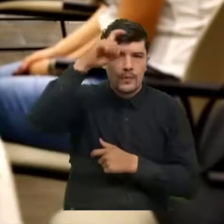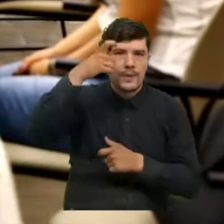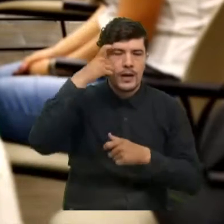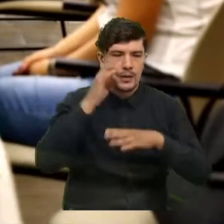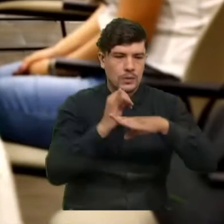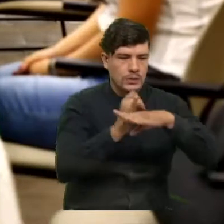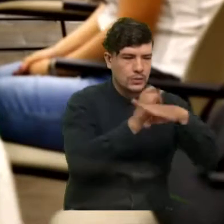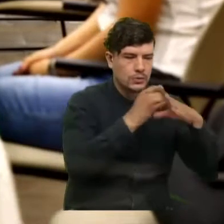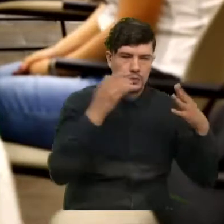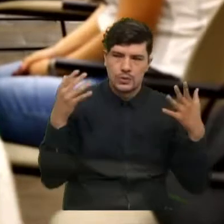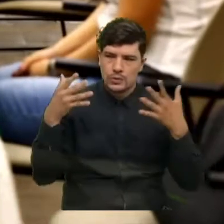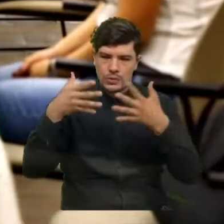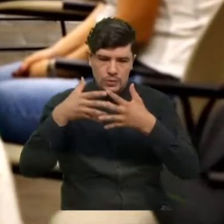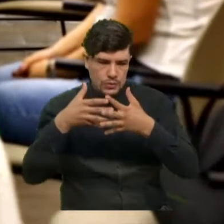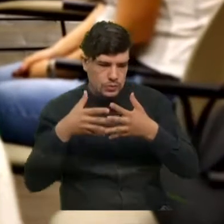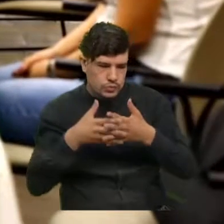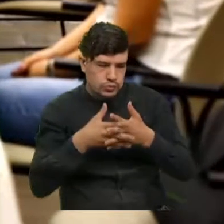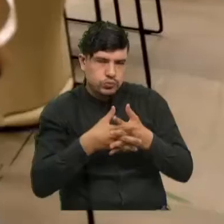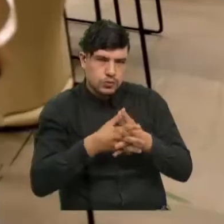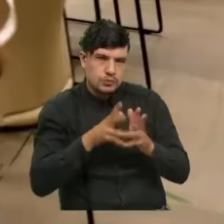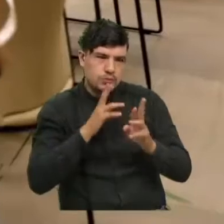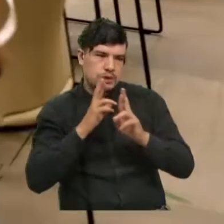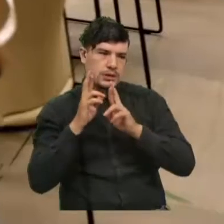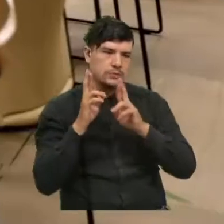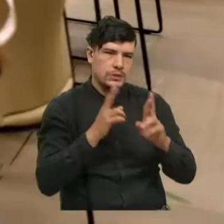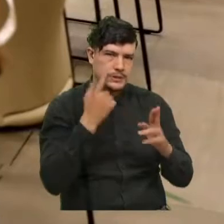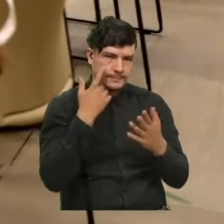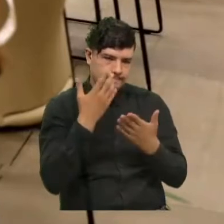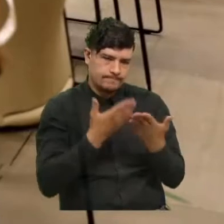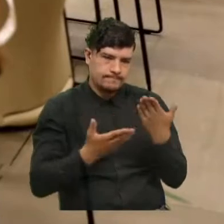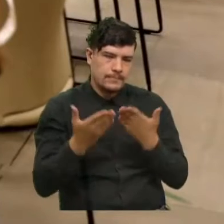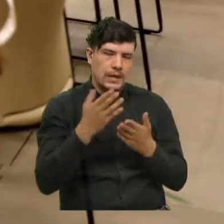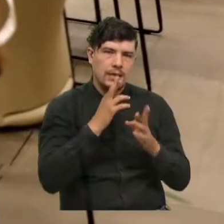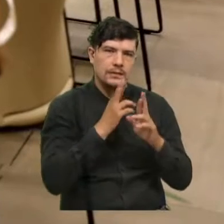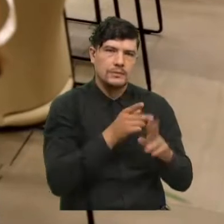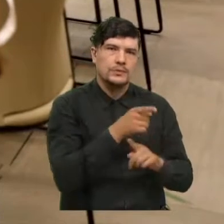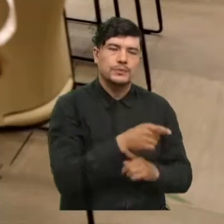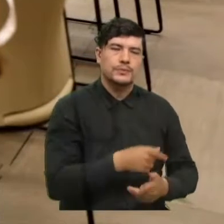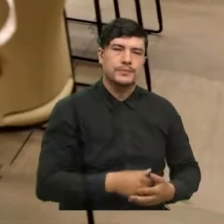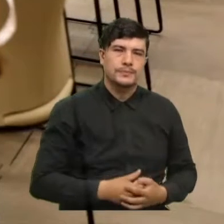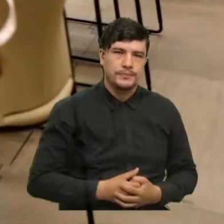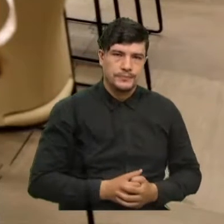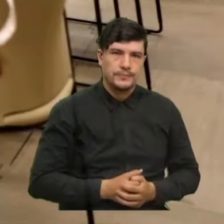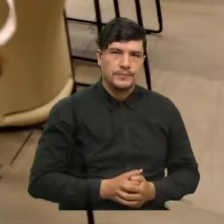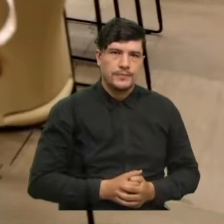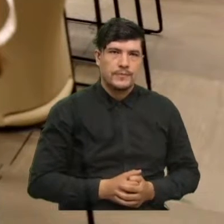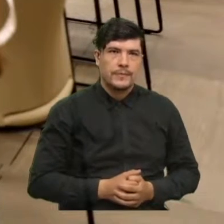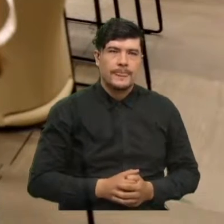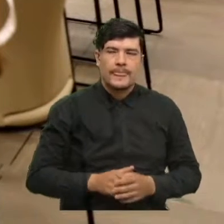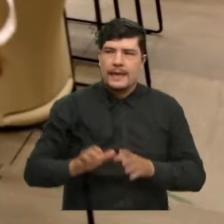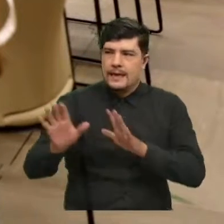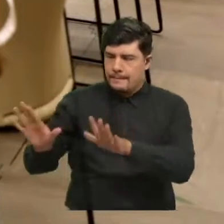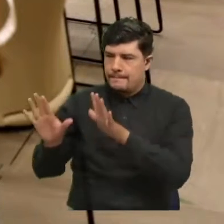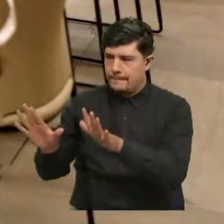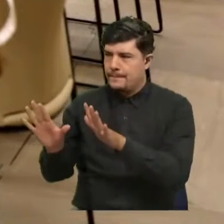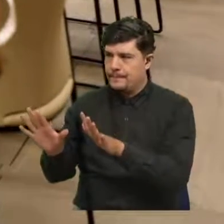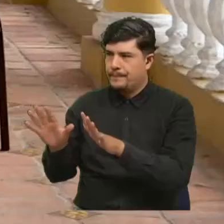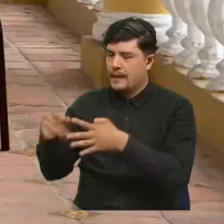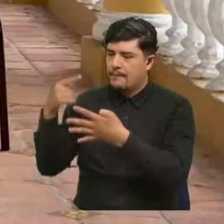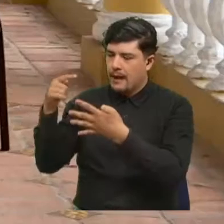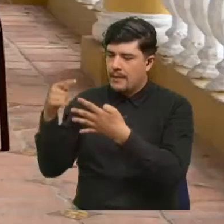y de expresar la respuesta a ese tema también con los diferentes sectores y vamos a analizarlo entonces un